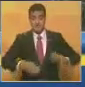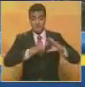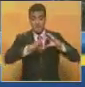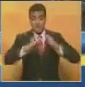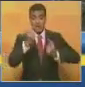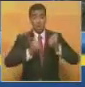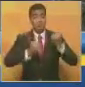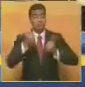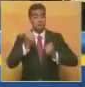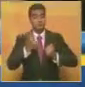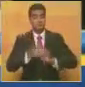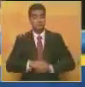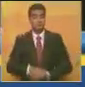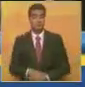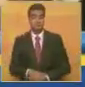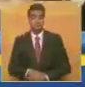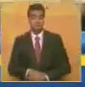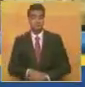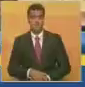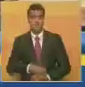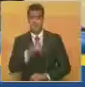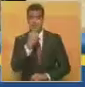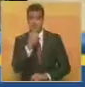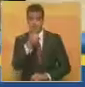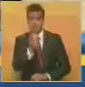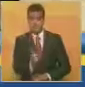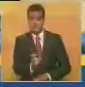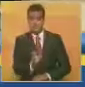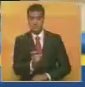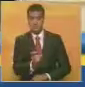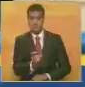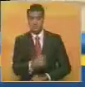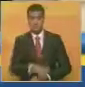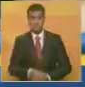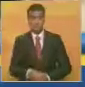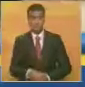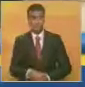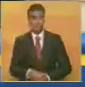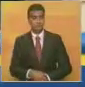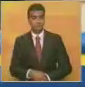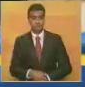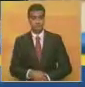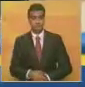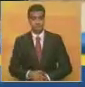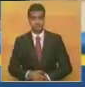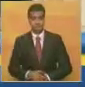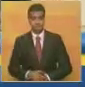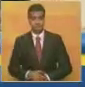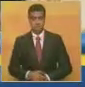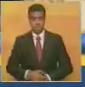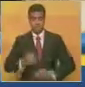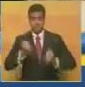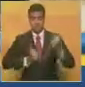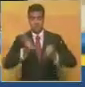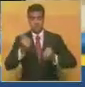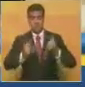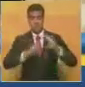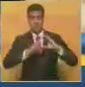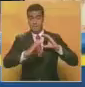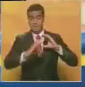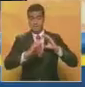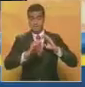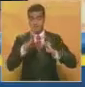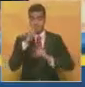unidad en donde iba. Según la versión que nos dieron el colector y el conductor de la camioneta, ellos